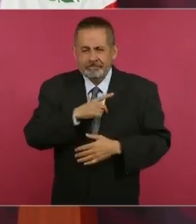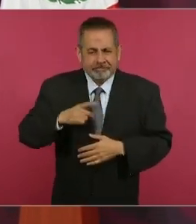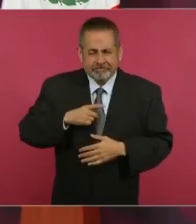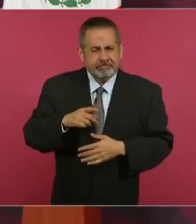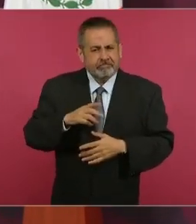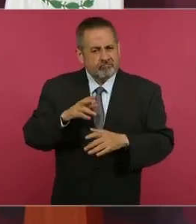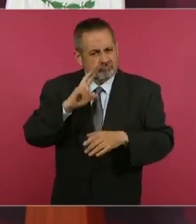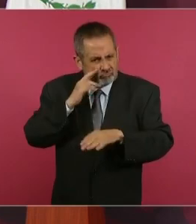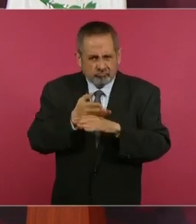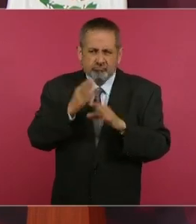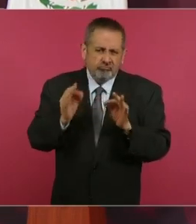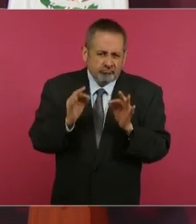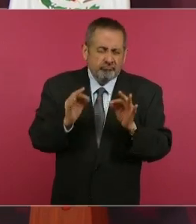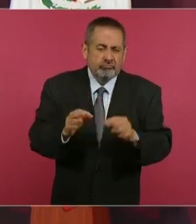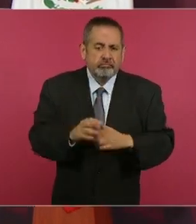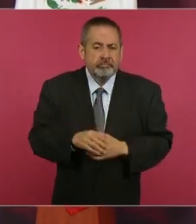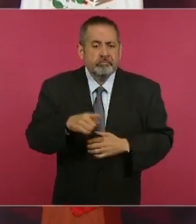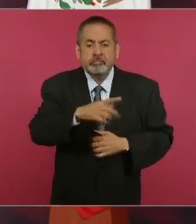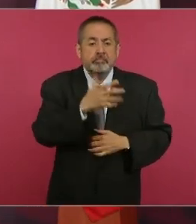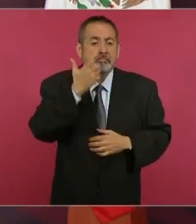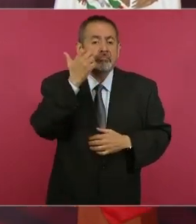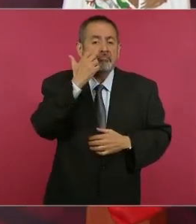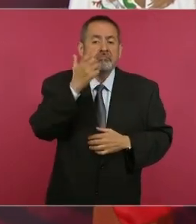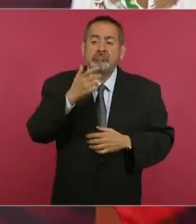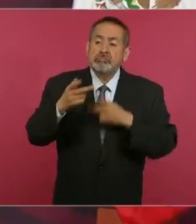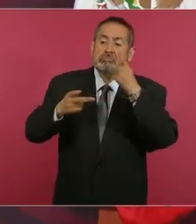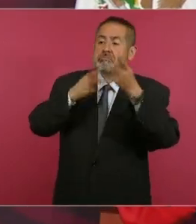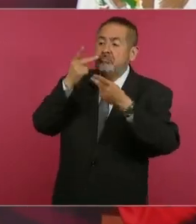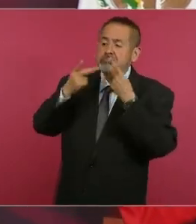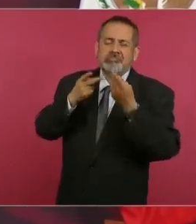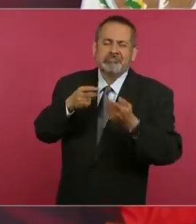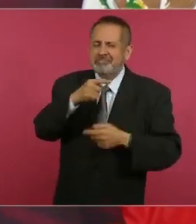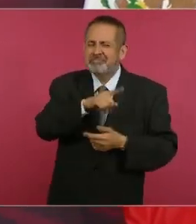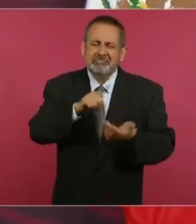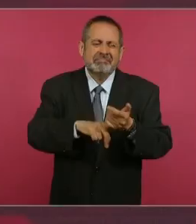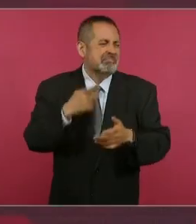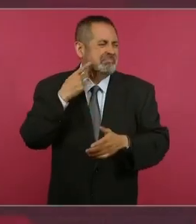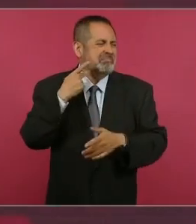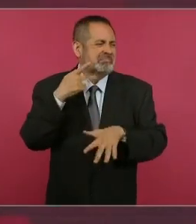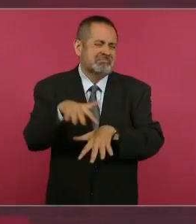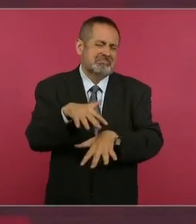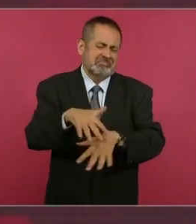responsabilidad, los utilizan con propósitos politiqueros, ¿no?,